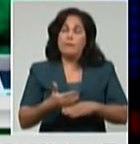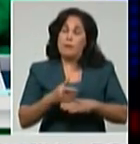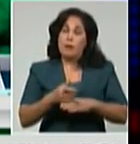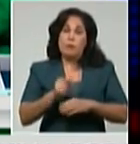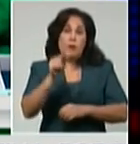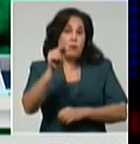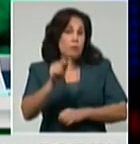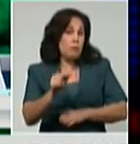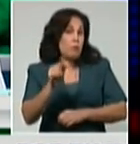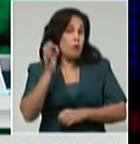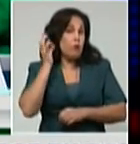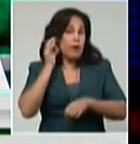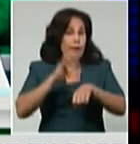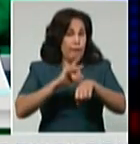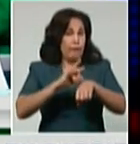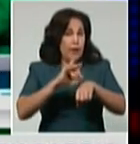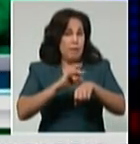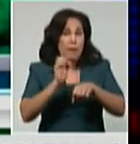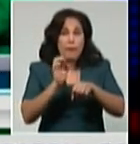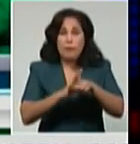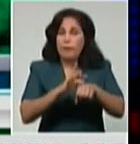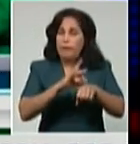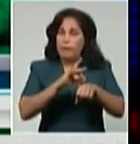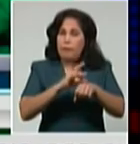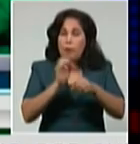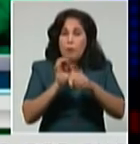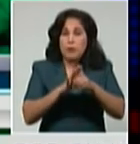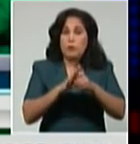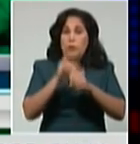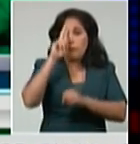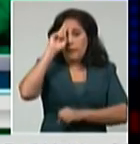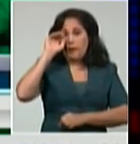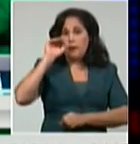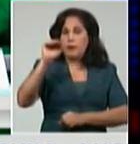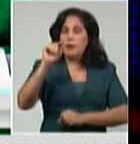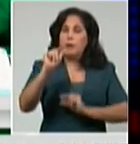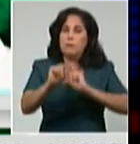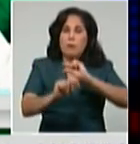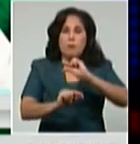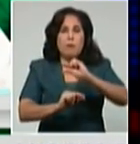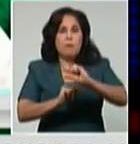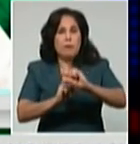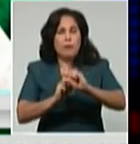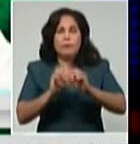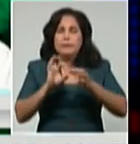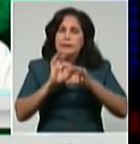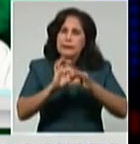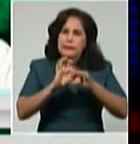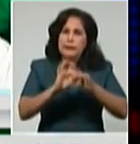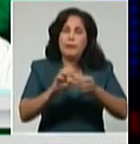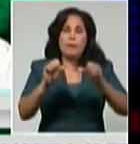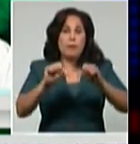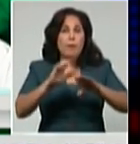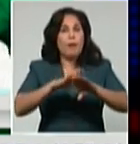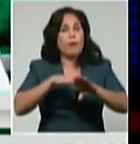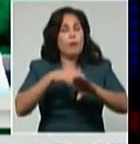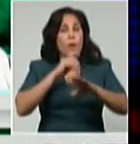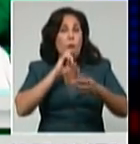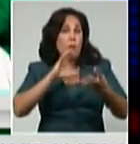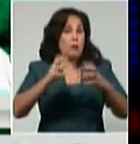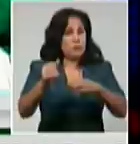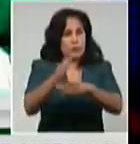que prácticamente desde su ingreso tuvo una evolución tórpida, con grupos de